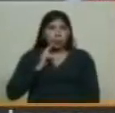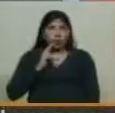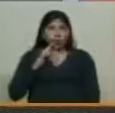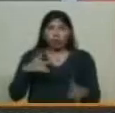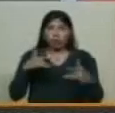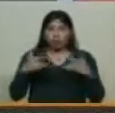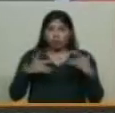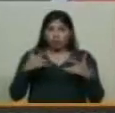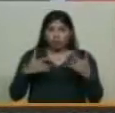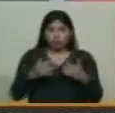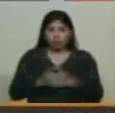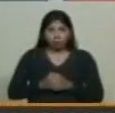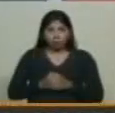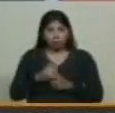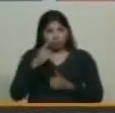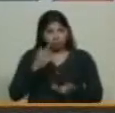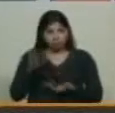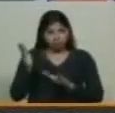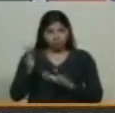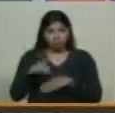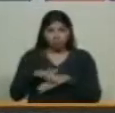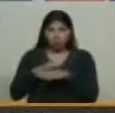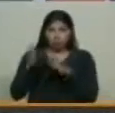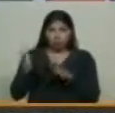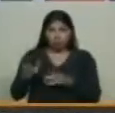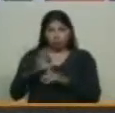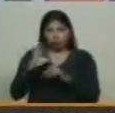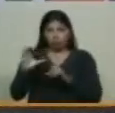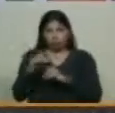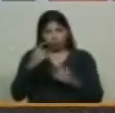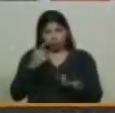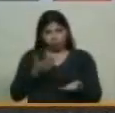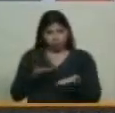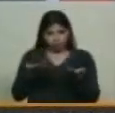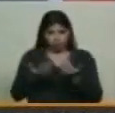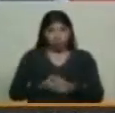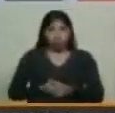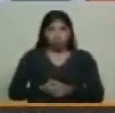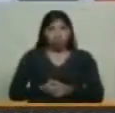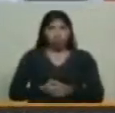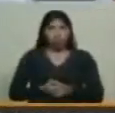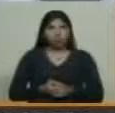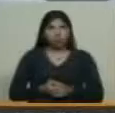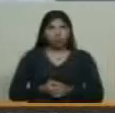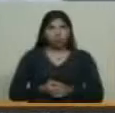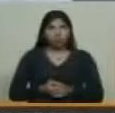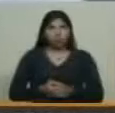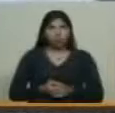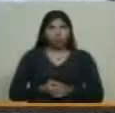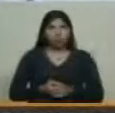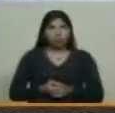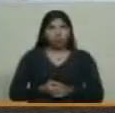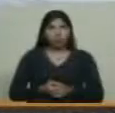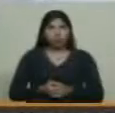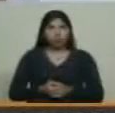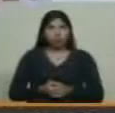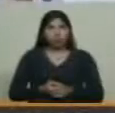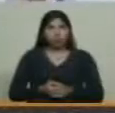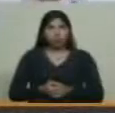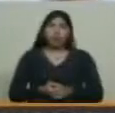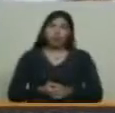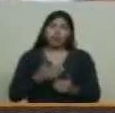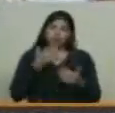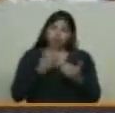orden, Ernesto Villegas, ministro del Poder Popular para la Cultura, quien se dirige en este momento a los medios de comunicación. Sí, bueno, estoy muy satisfecho,